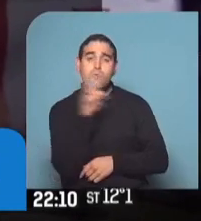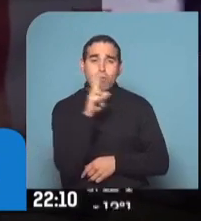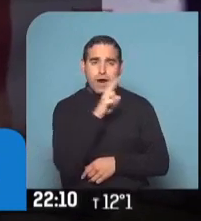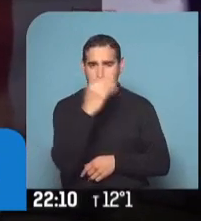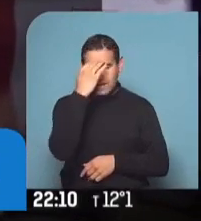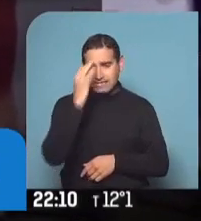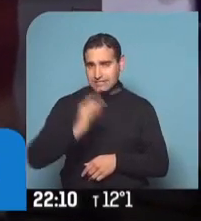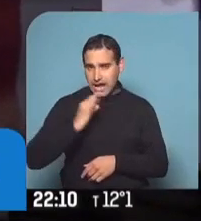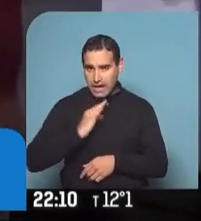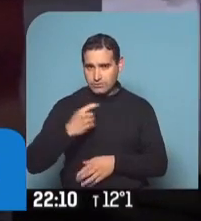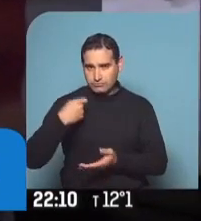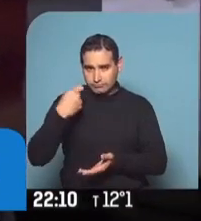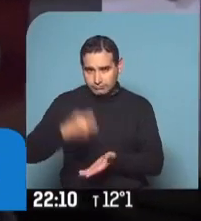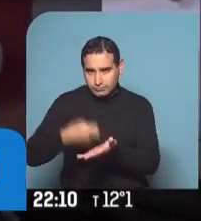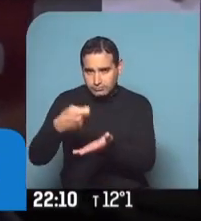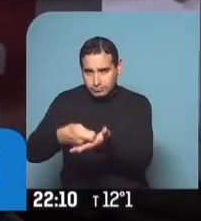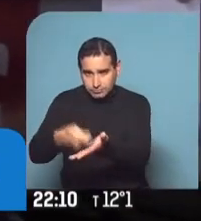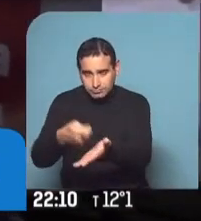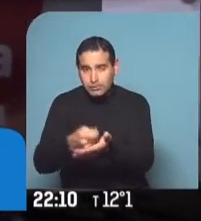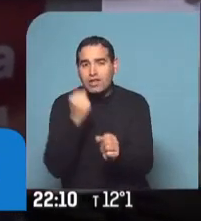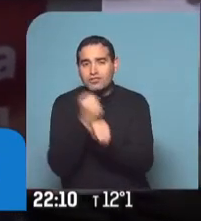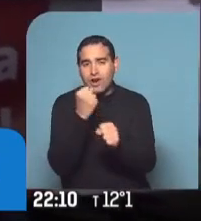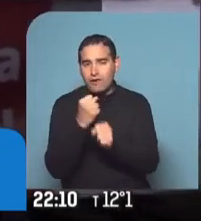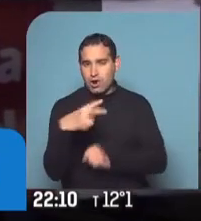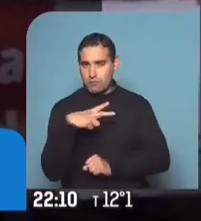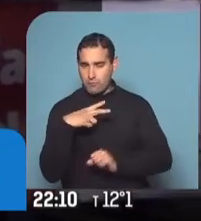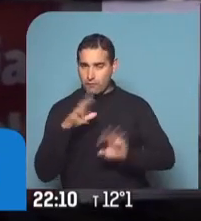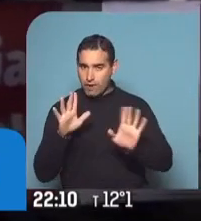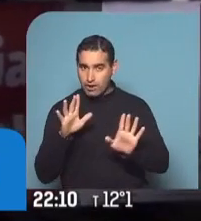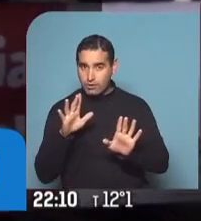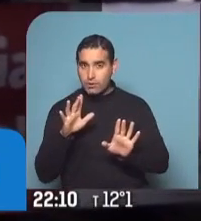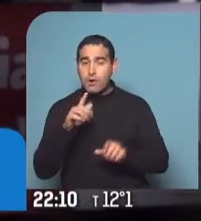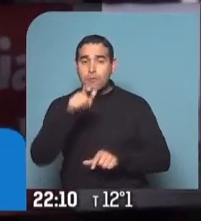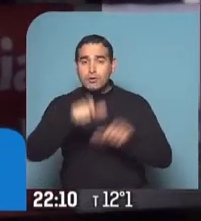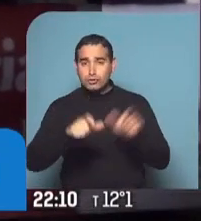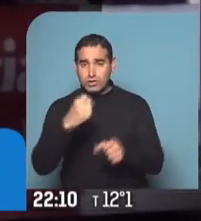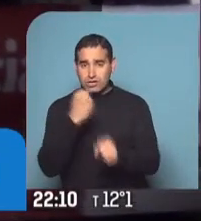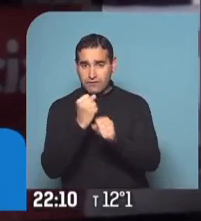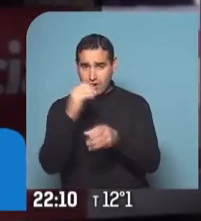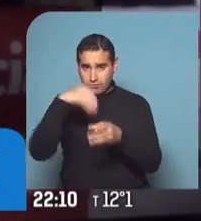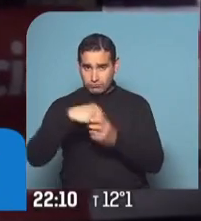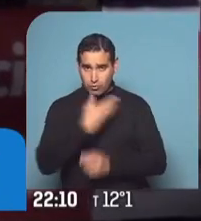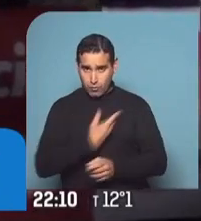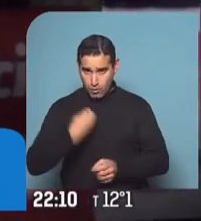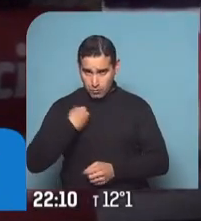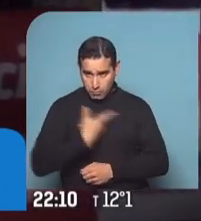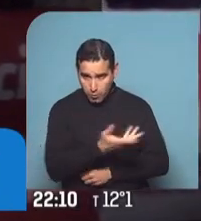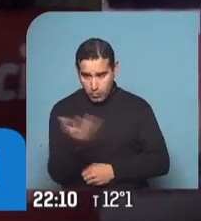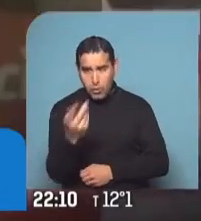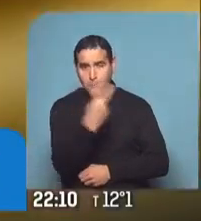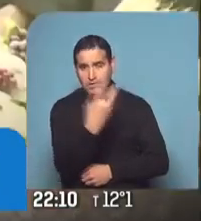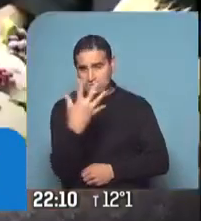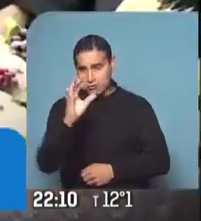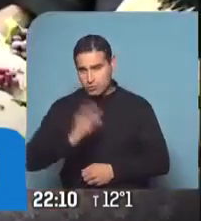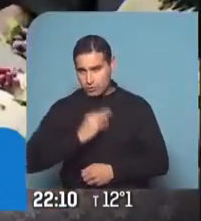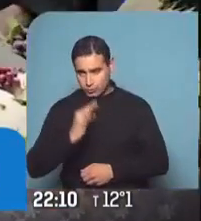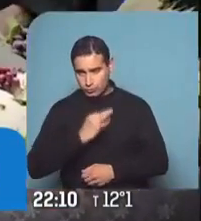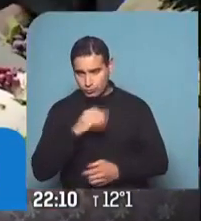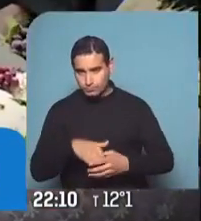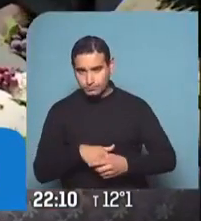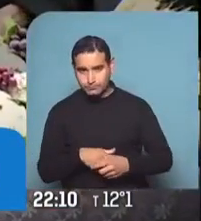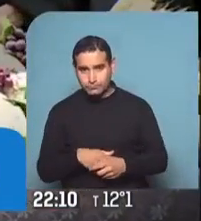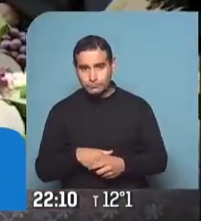las mujeres que trabajen en el sector privado, mientras que para los empleados públicos será de 25 años.